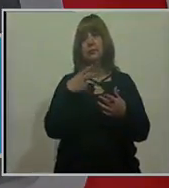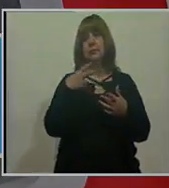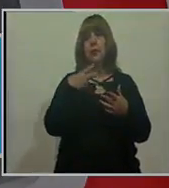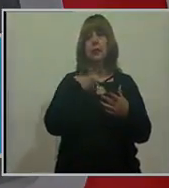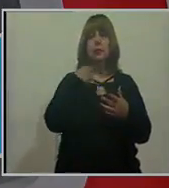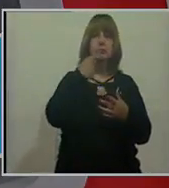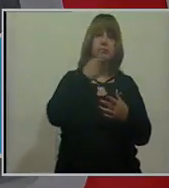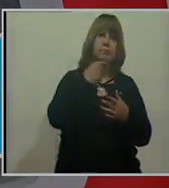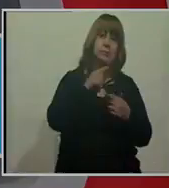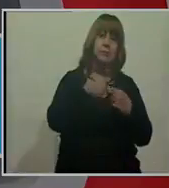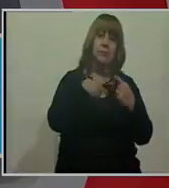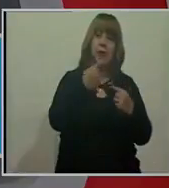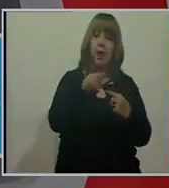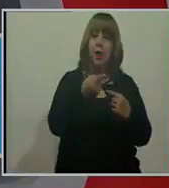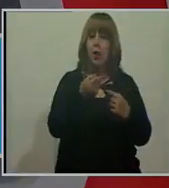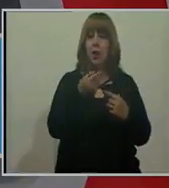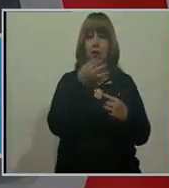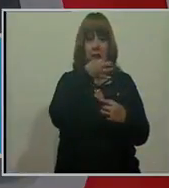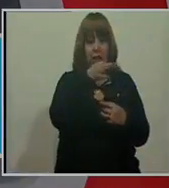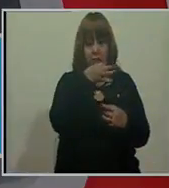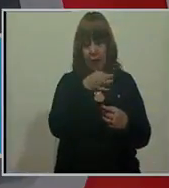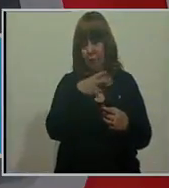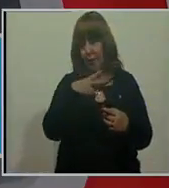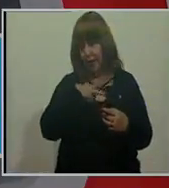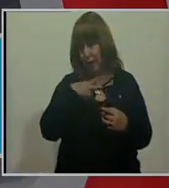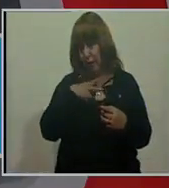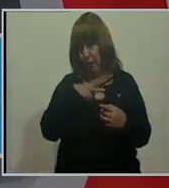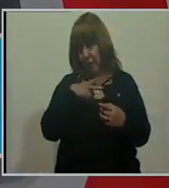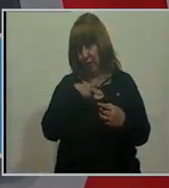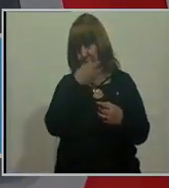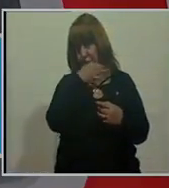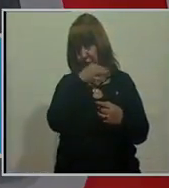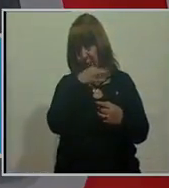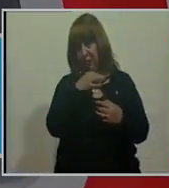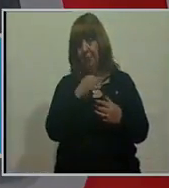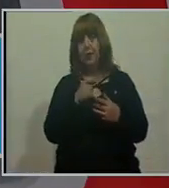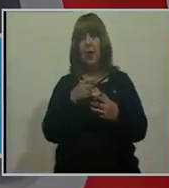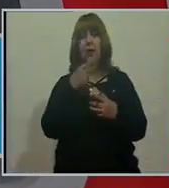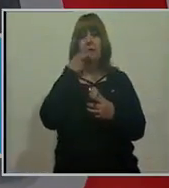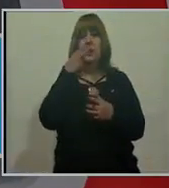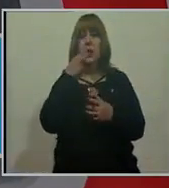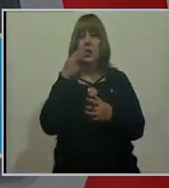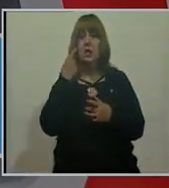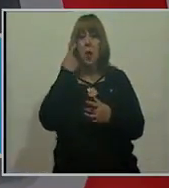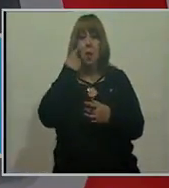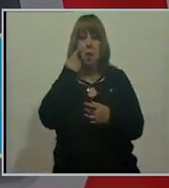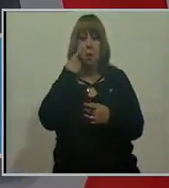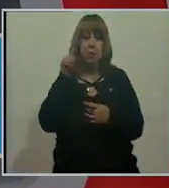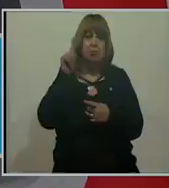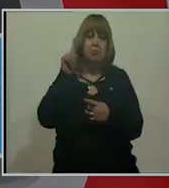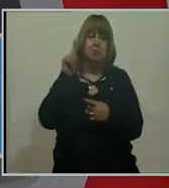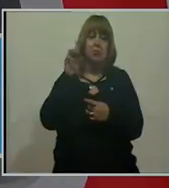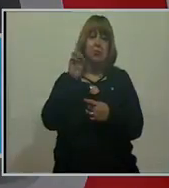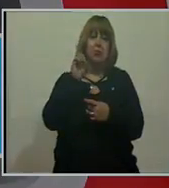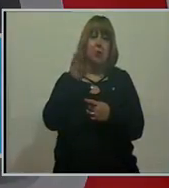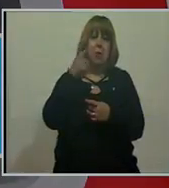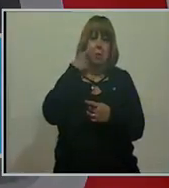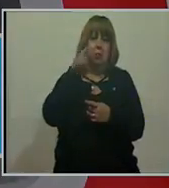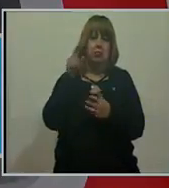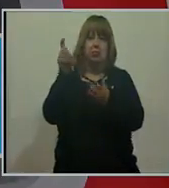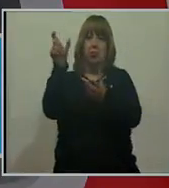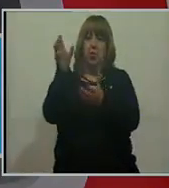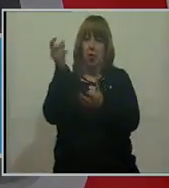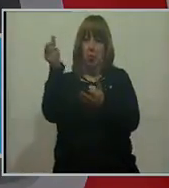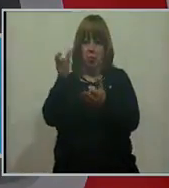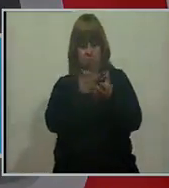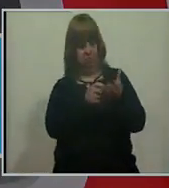de segunda o tercera calidad. Cigarrillos que son, es una marca que no conoce nadie. ¿Están detrás las tabacaleras esto?